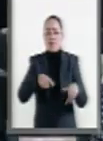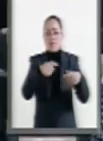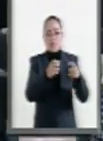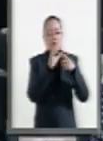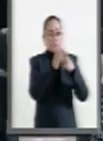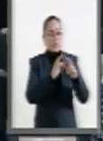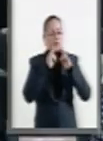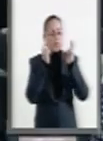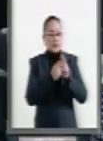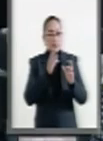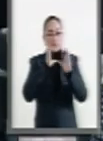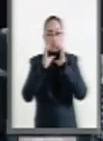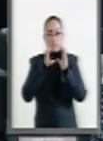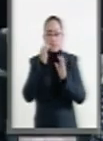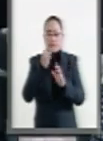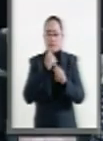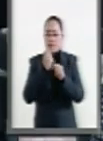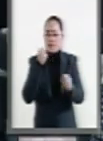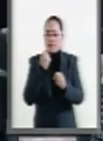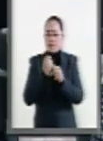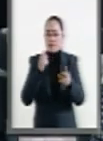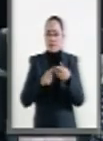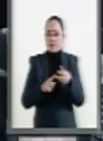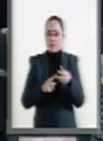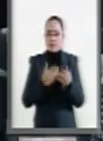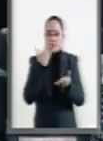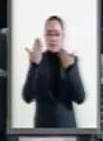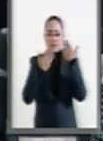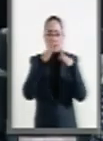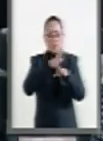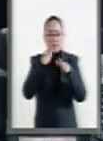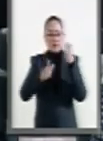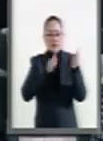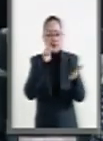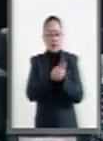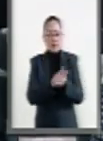las Comisiones Unidas de Comunicaciones y Transportes y de Estudios Legislativos.